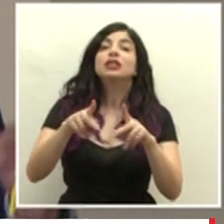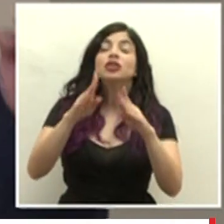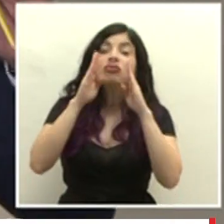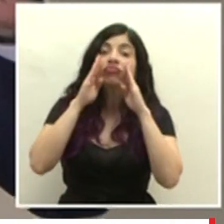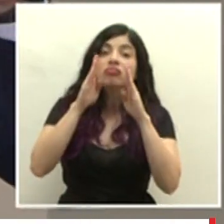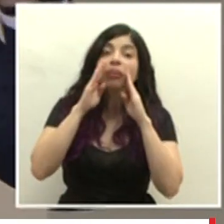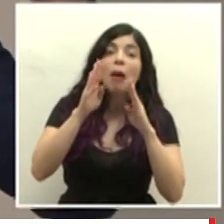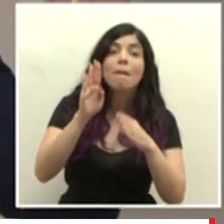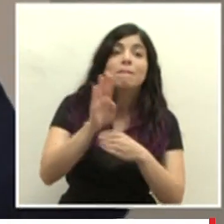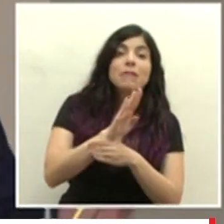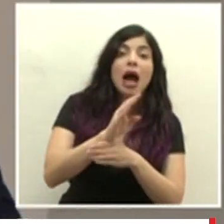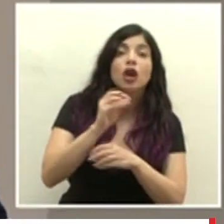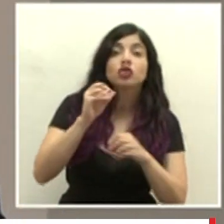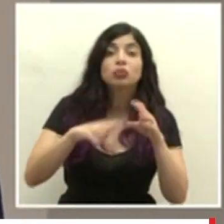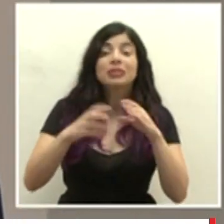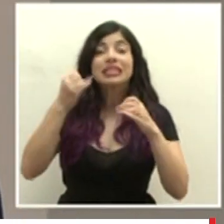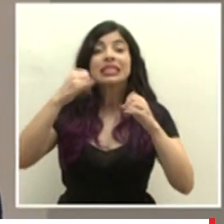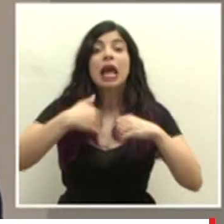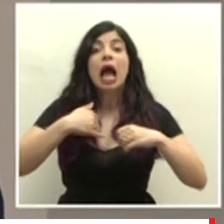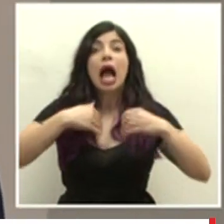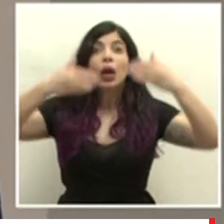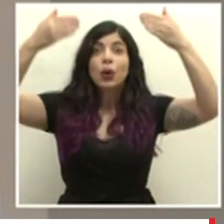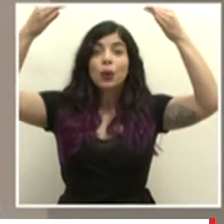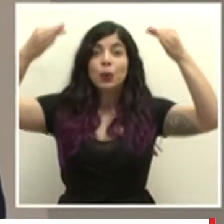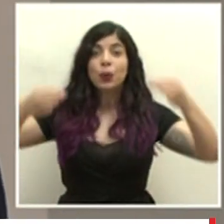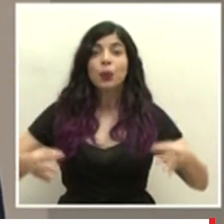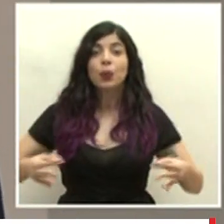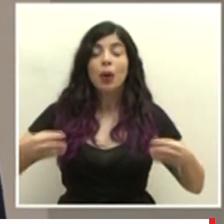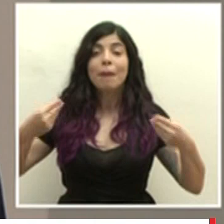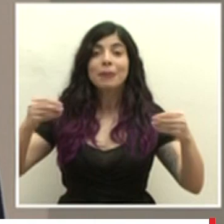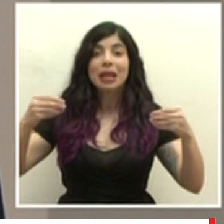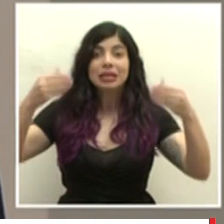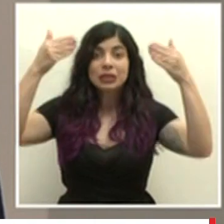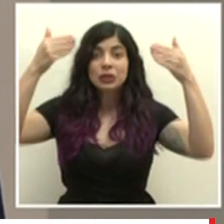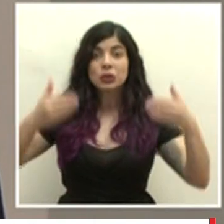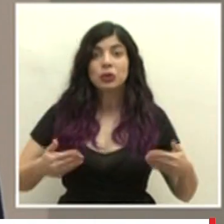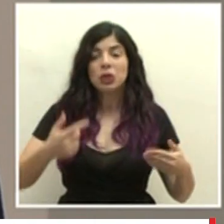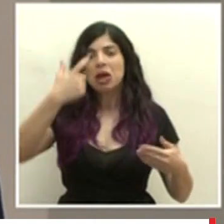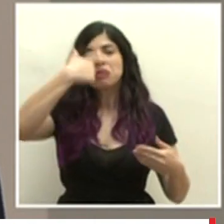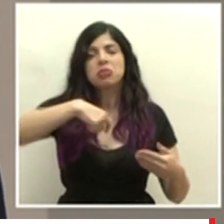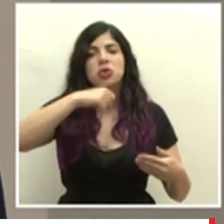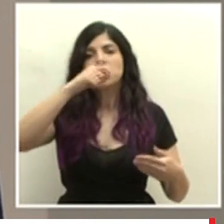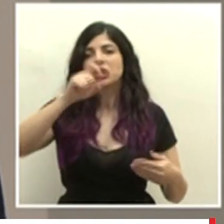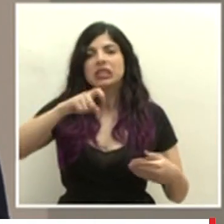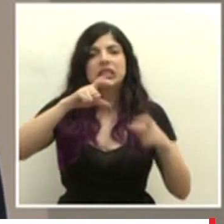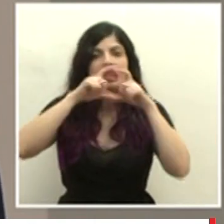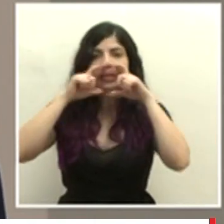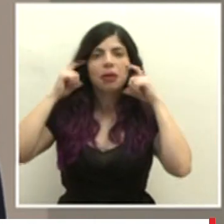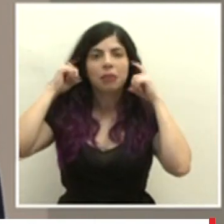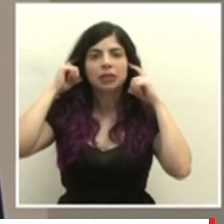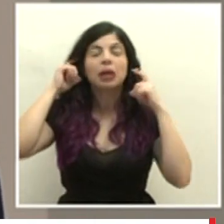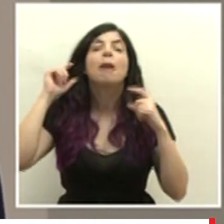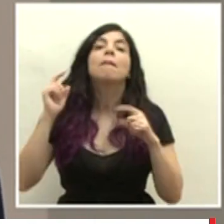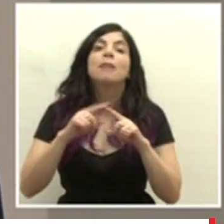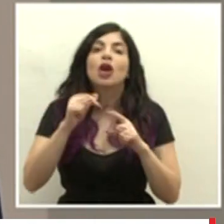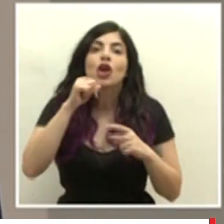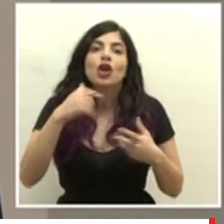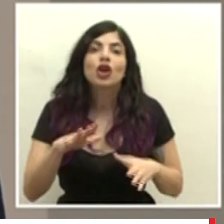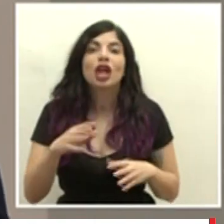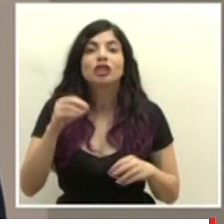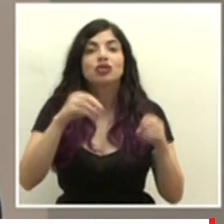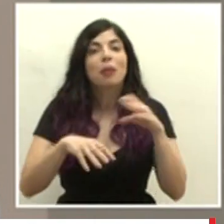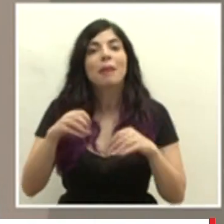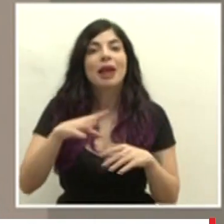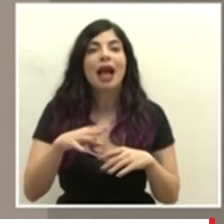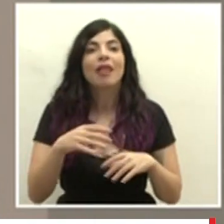banco, en un supermercado, que tenga una pantalla acrílica, ¿verdad?, de protección, no hace falta que use la mascarilla. Pero la idea es que no nos pongamos ahí en el